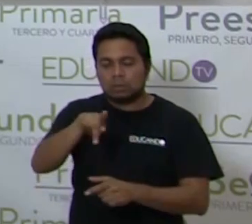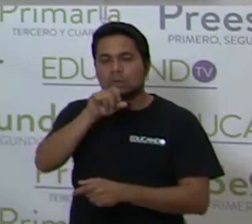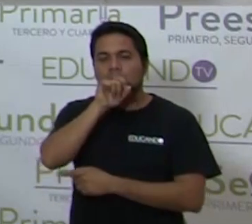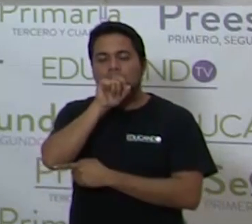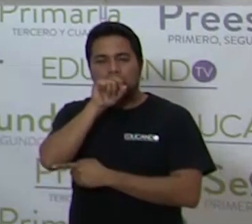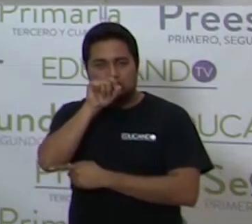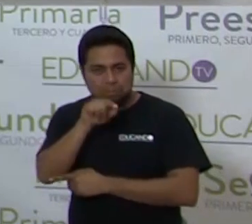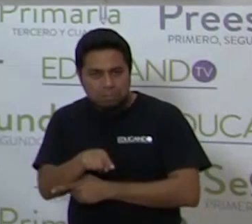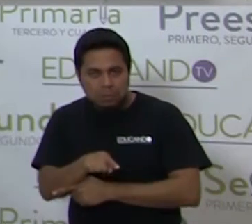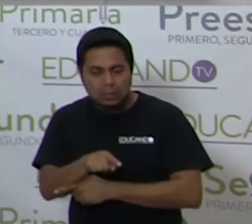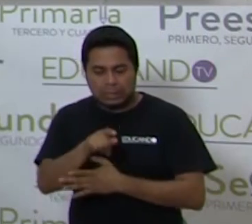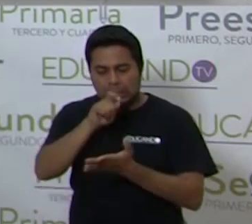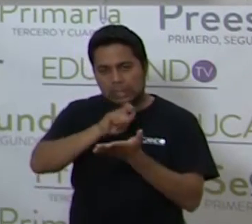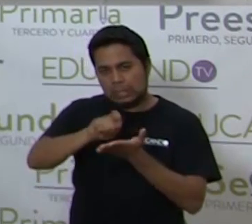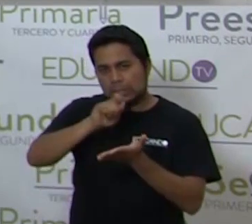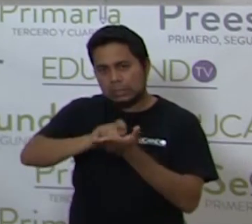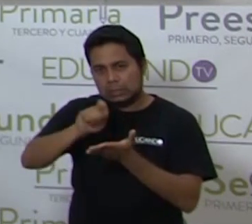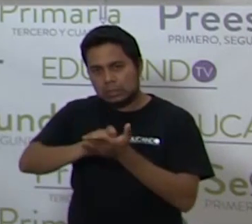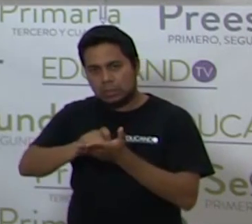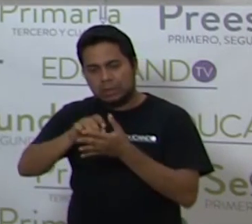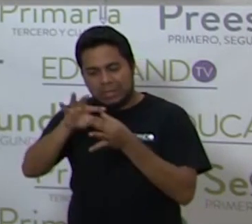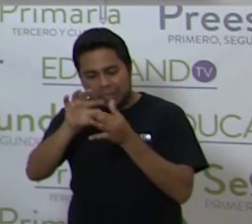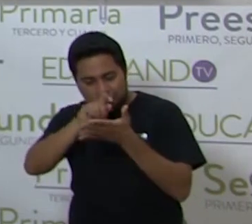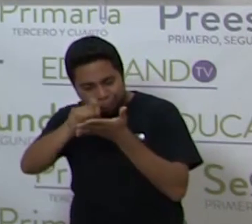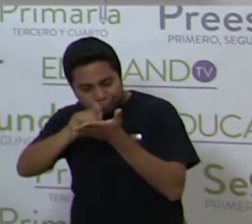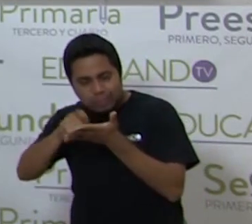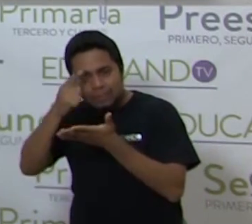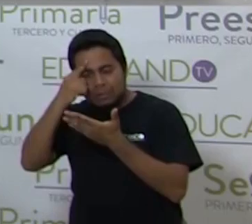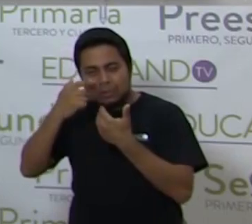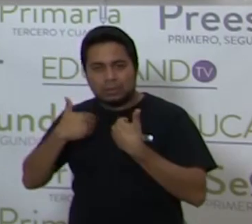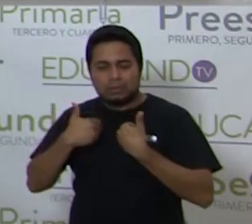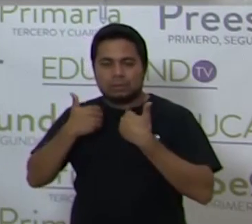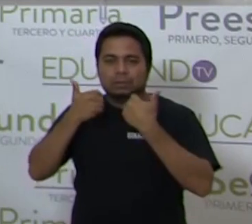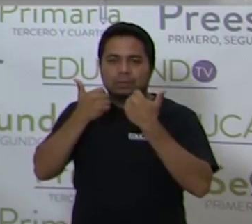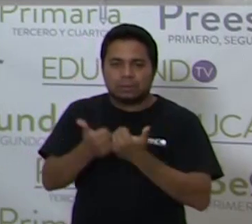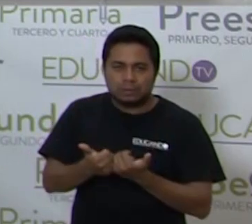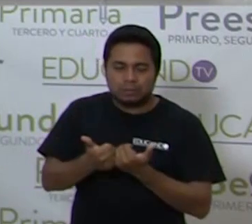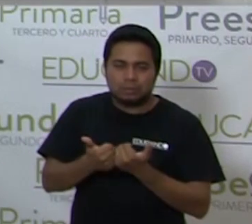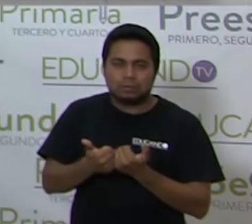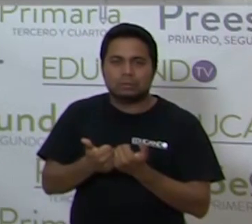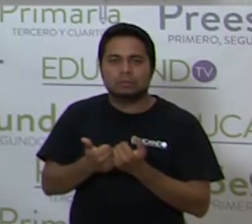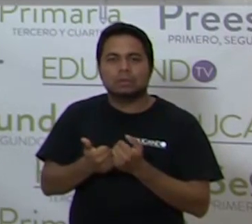todo escribir dichas instrucciones para entender lo que